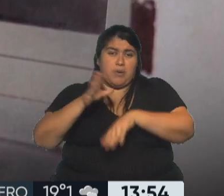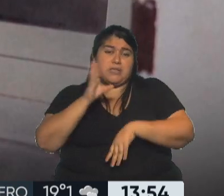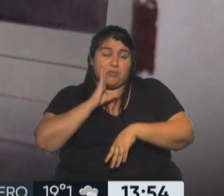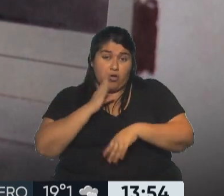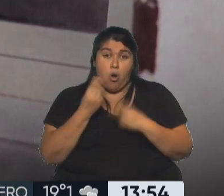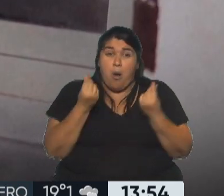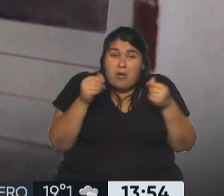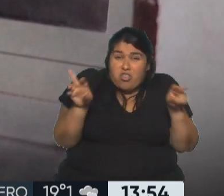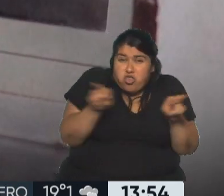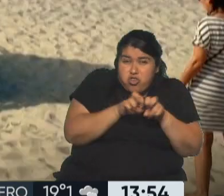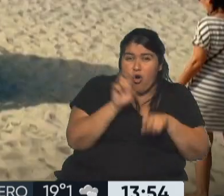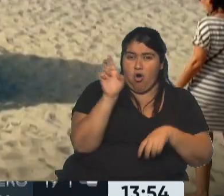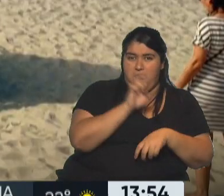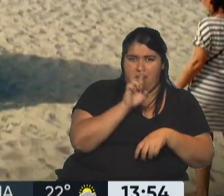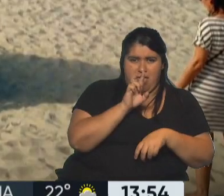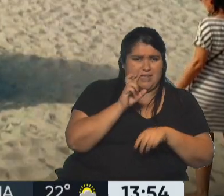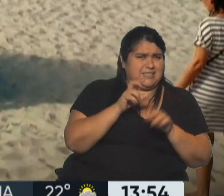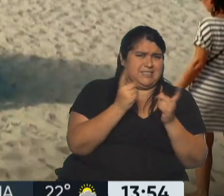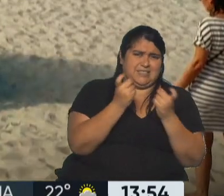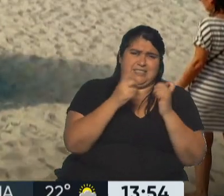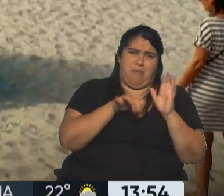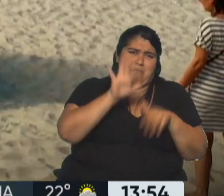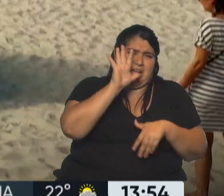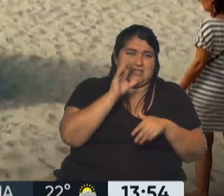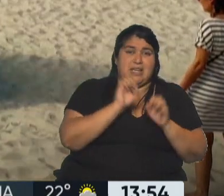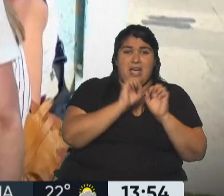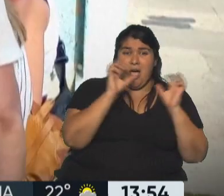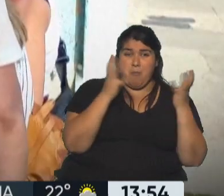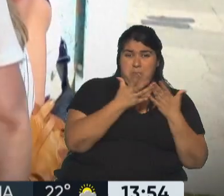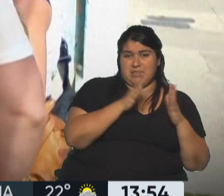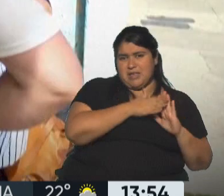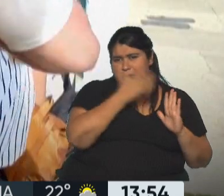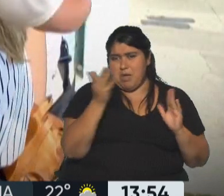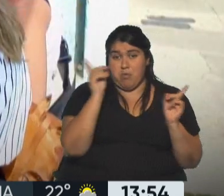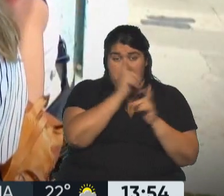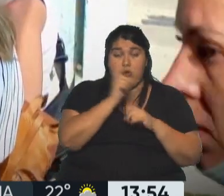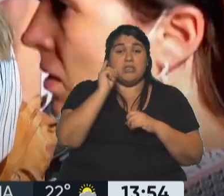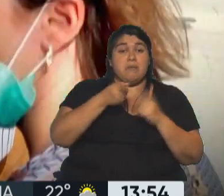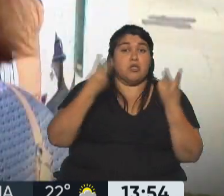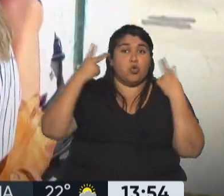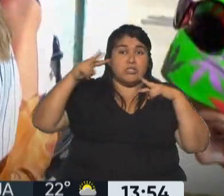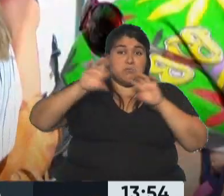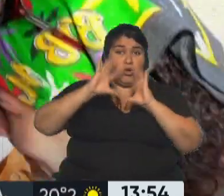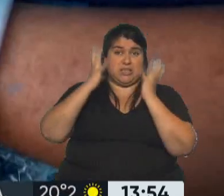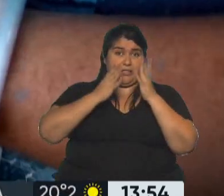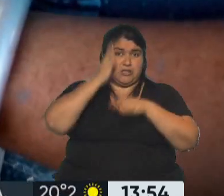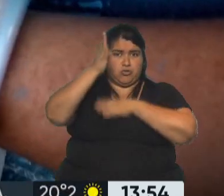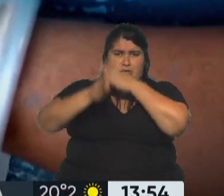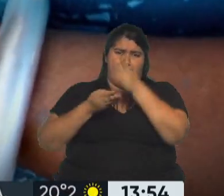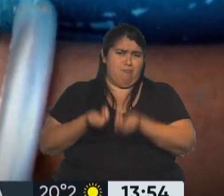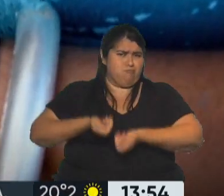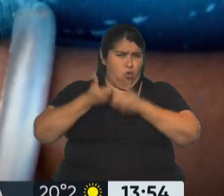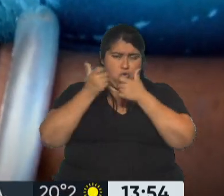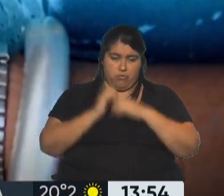divisas se acrecentó desde la pandemia a raíz de una estrepitosa caída del turismo internacional. En este contexto, que incluye